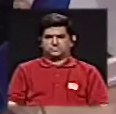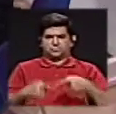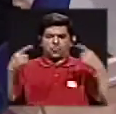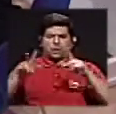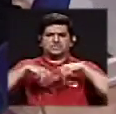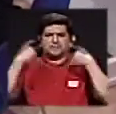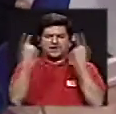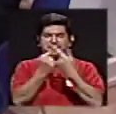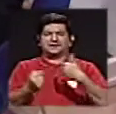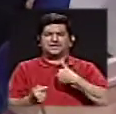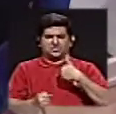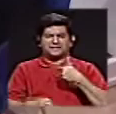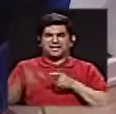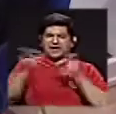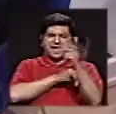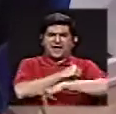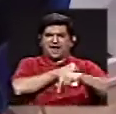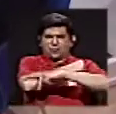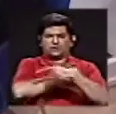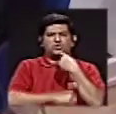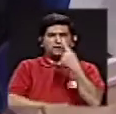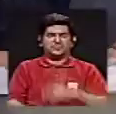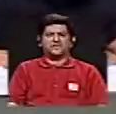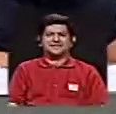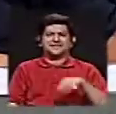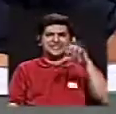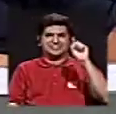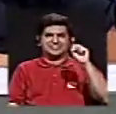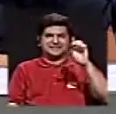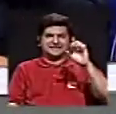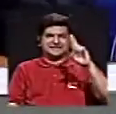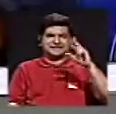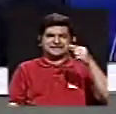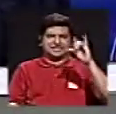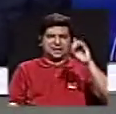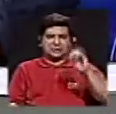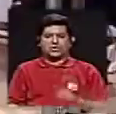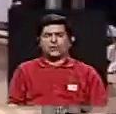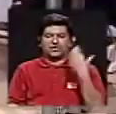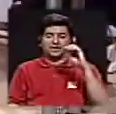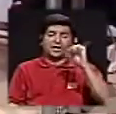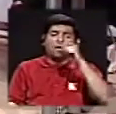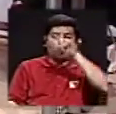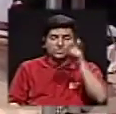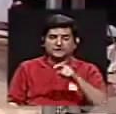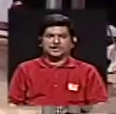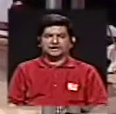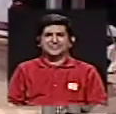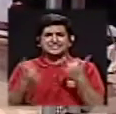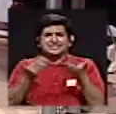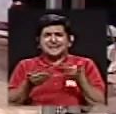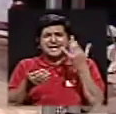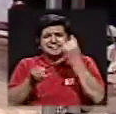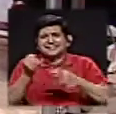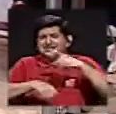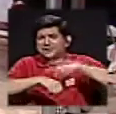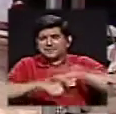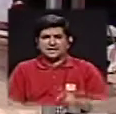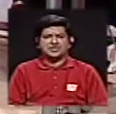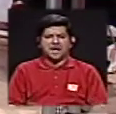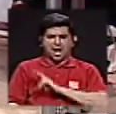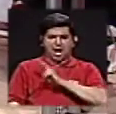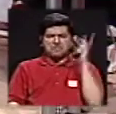partido que tiene mantiene el control del país dice sergio de de cartago con la otra si hubiera es que ya casi se entregaban si